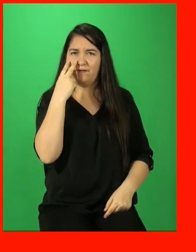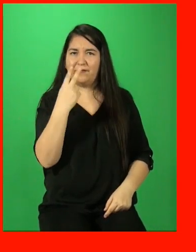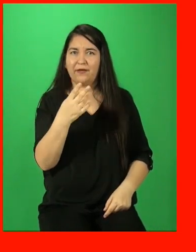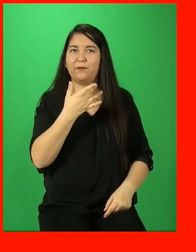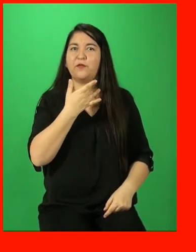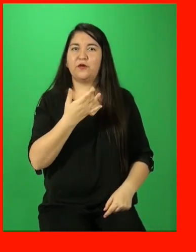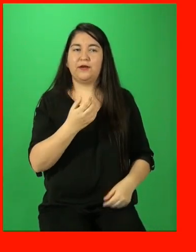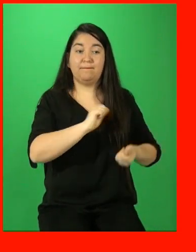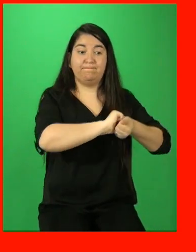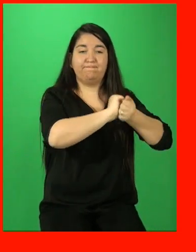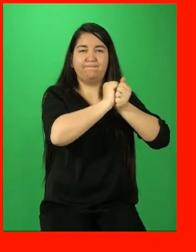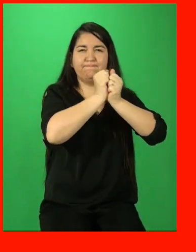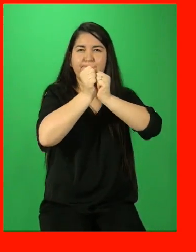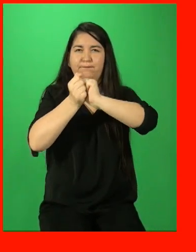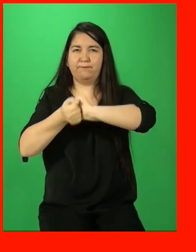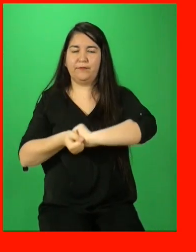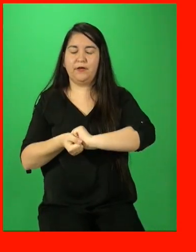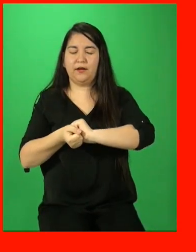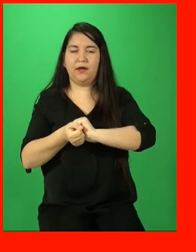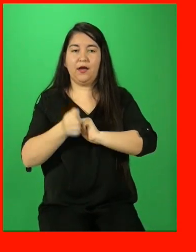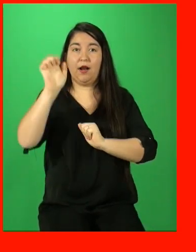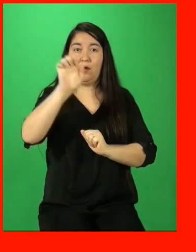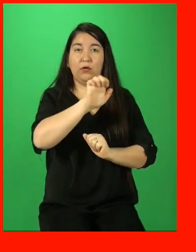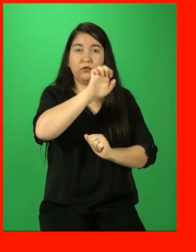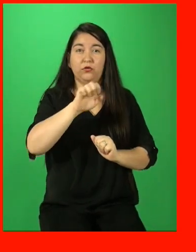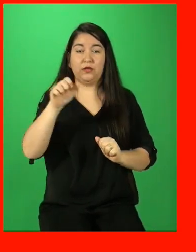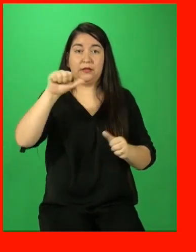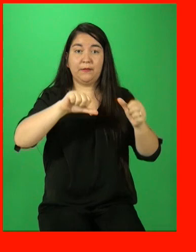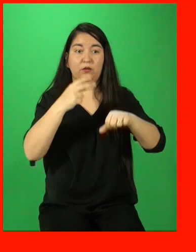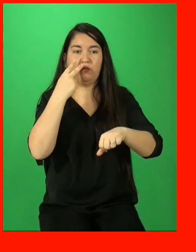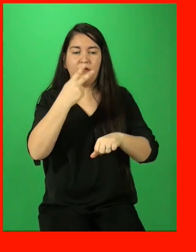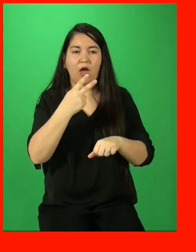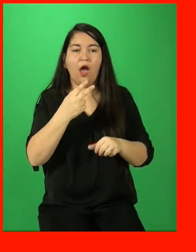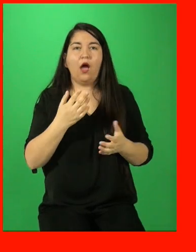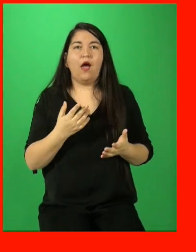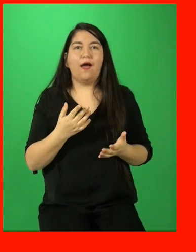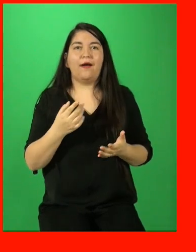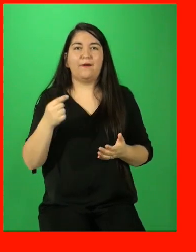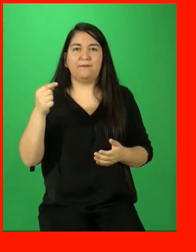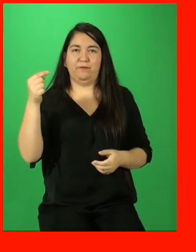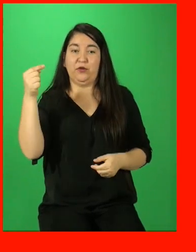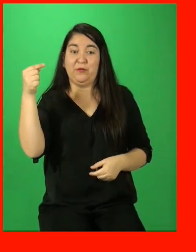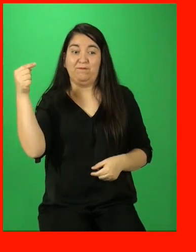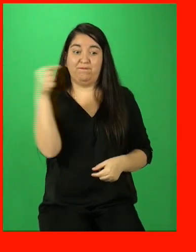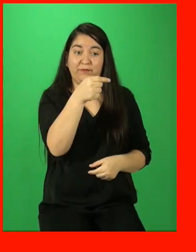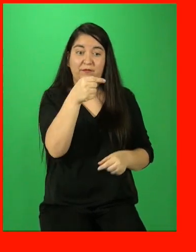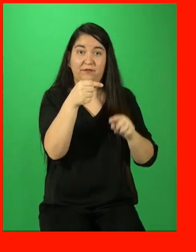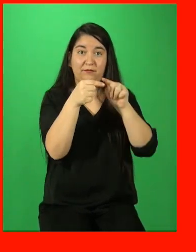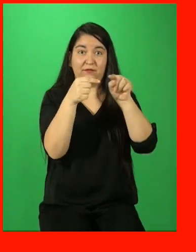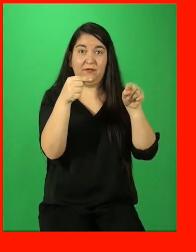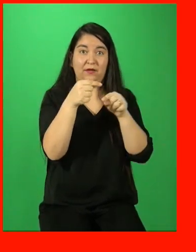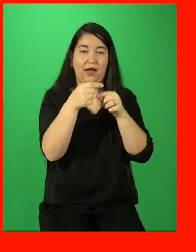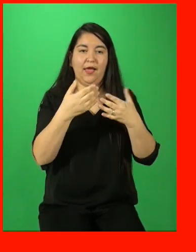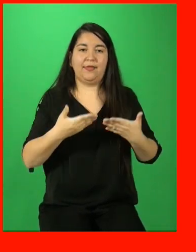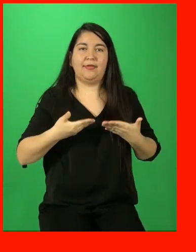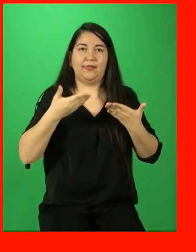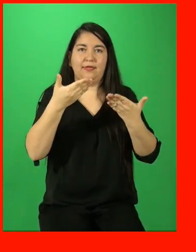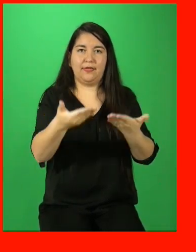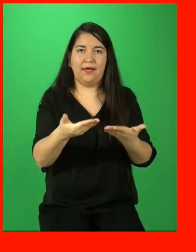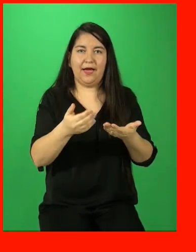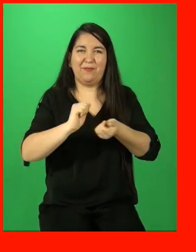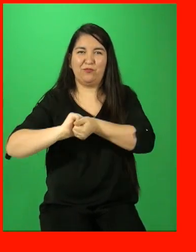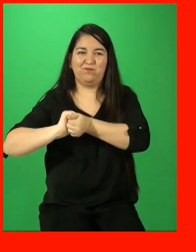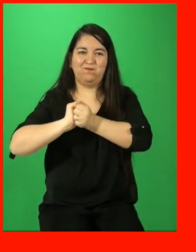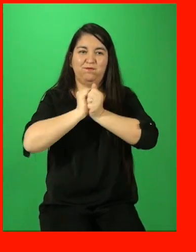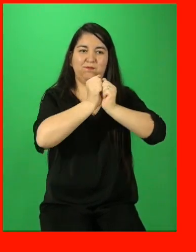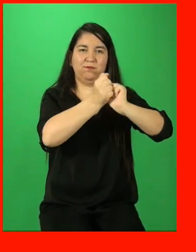en la reacción o en la ecuación química, ya que nos dice que produce o da, es lo que produce o da del cambio